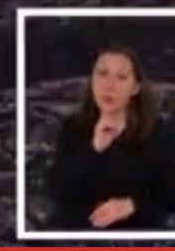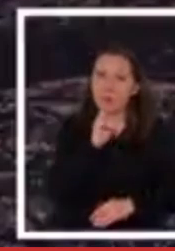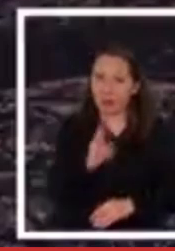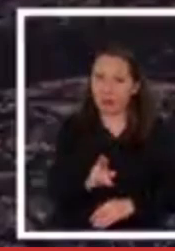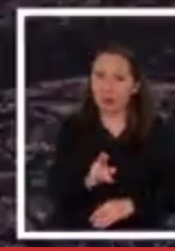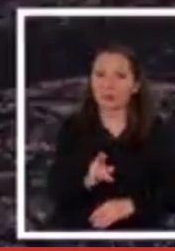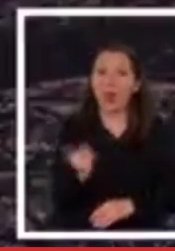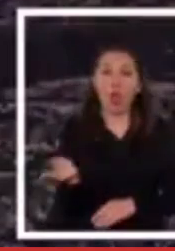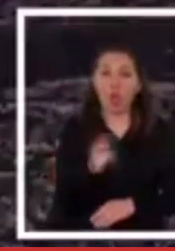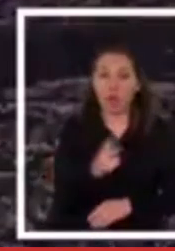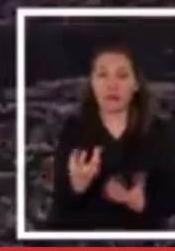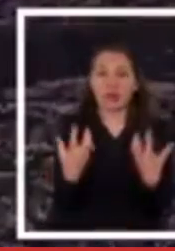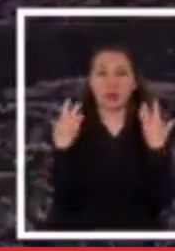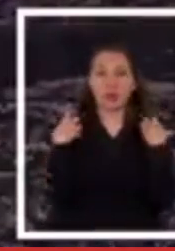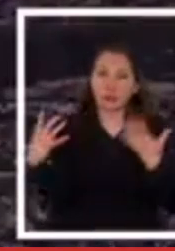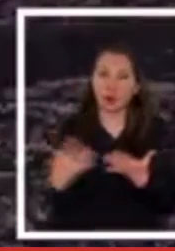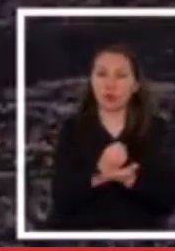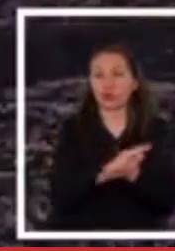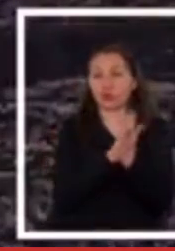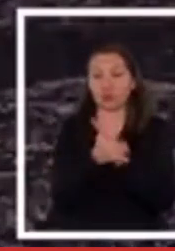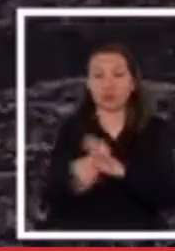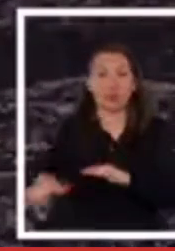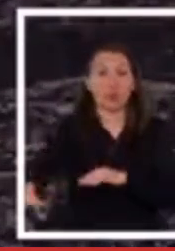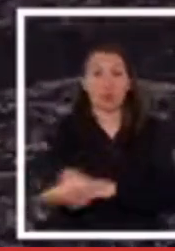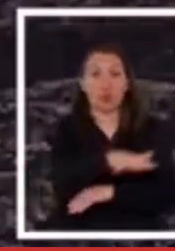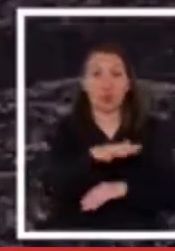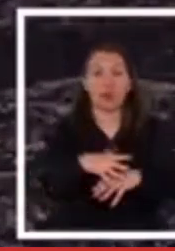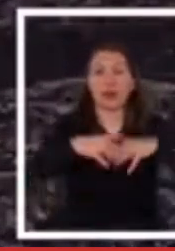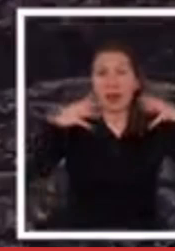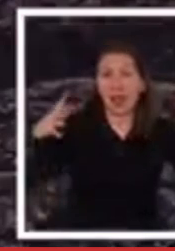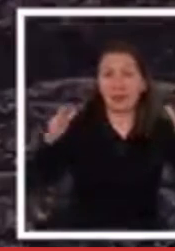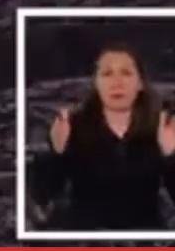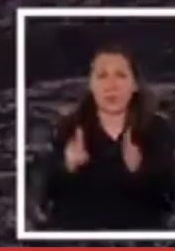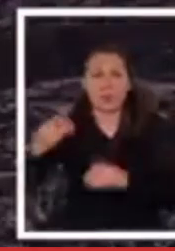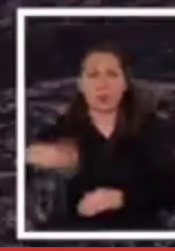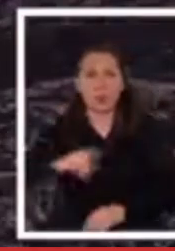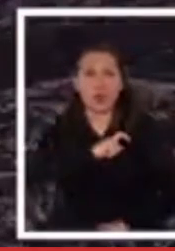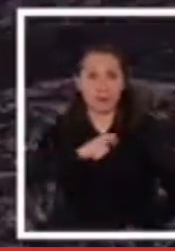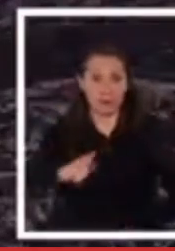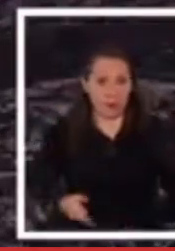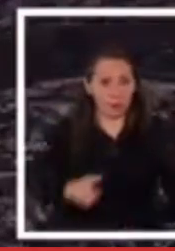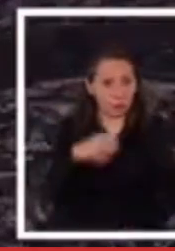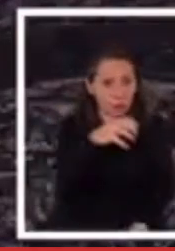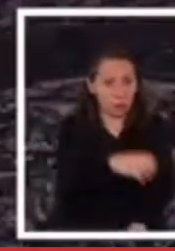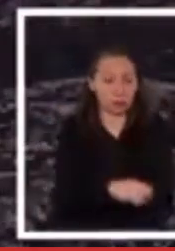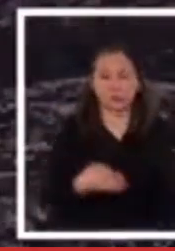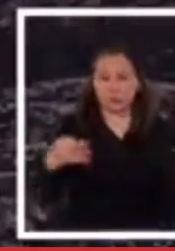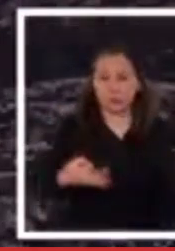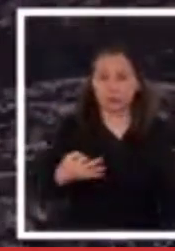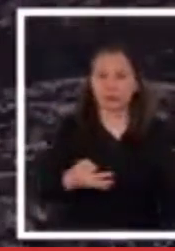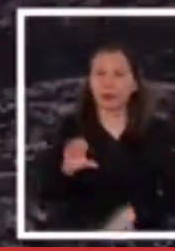con responsabilidad para lograr todos los actores grandes pequeños municipios gobiernos regionales Y por cierto